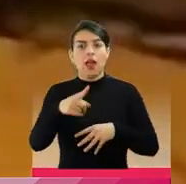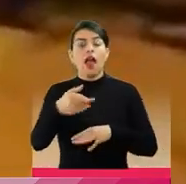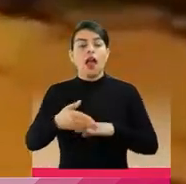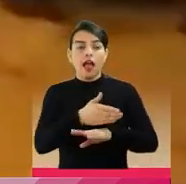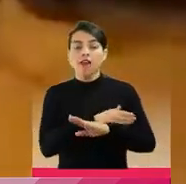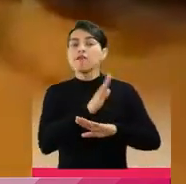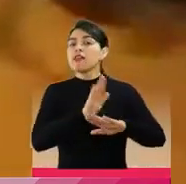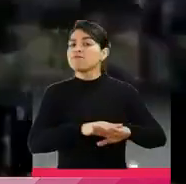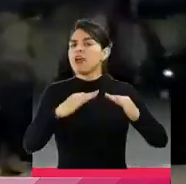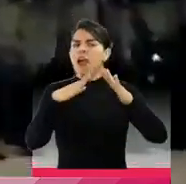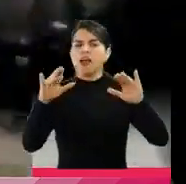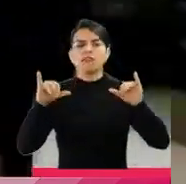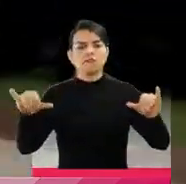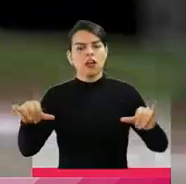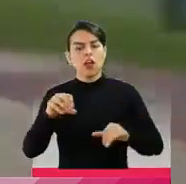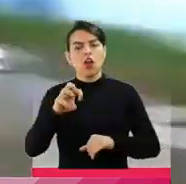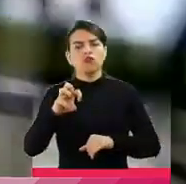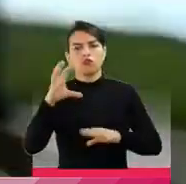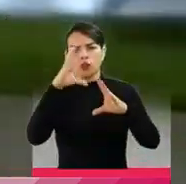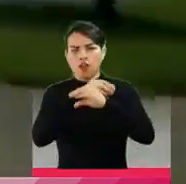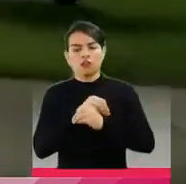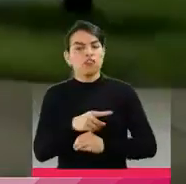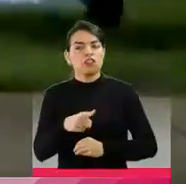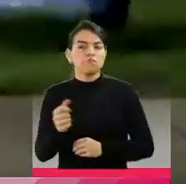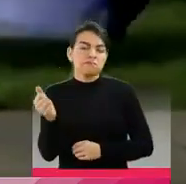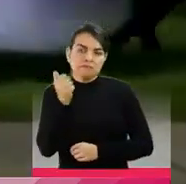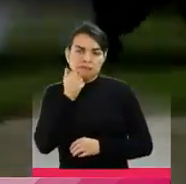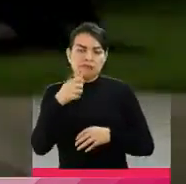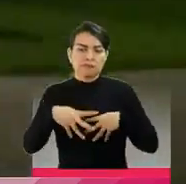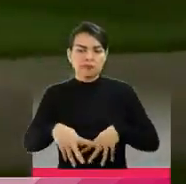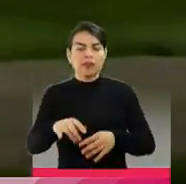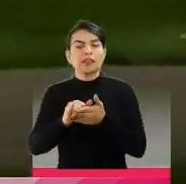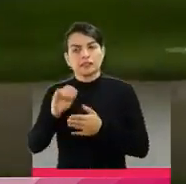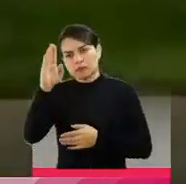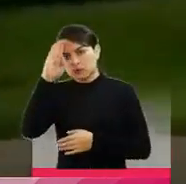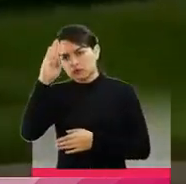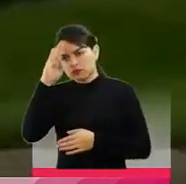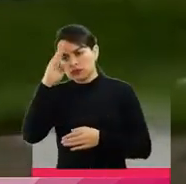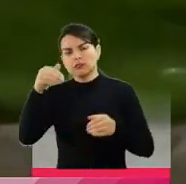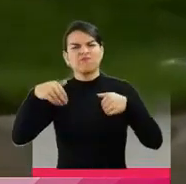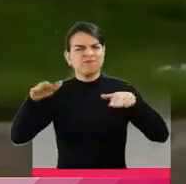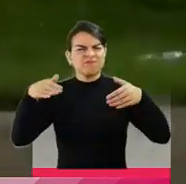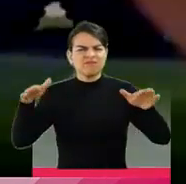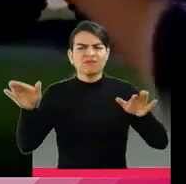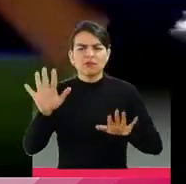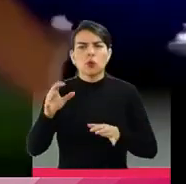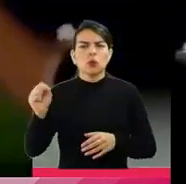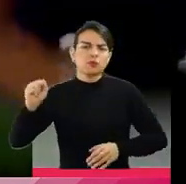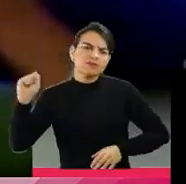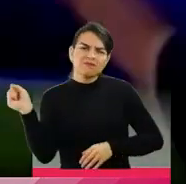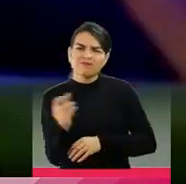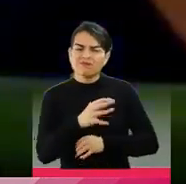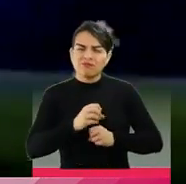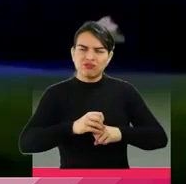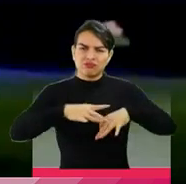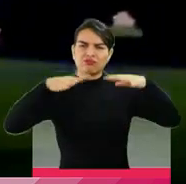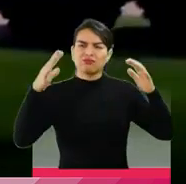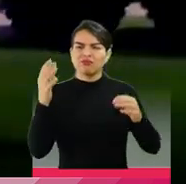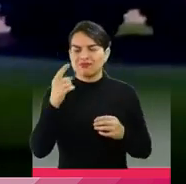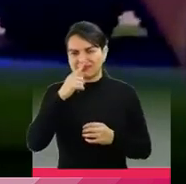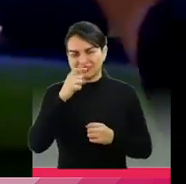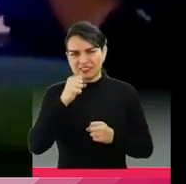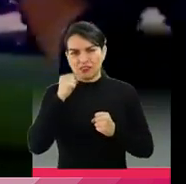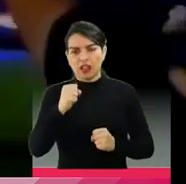las 8 de la noche. Las autoridades intentaron dispersar a los manifestantes con gases lacrimógenos, balas de goma y vehículos